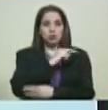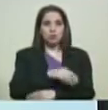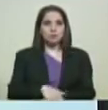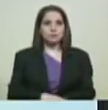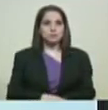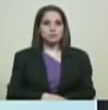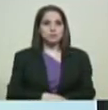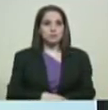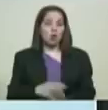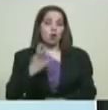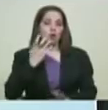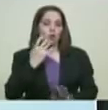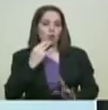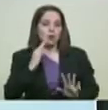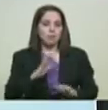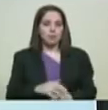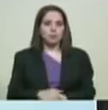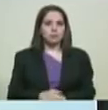para poner otro ejemplo.